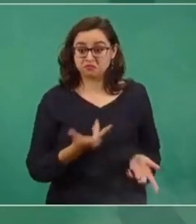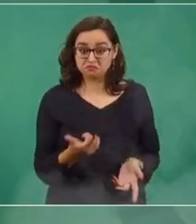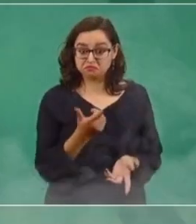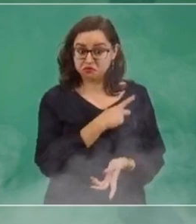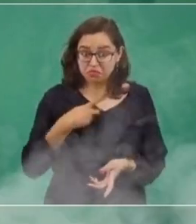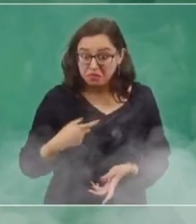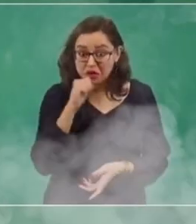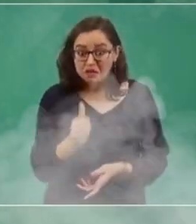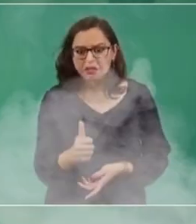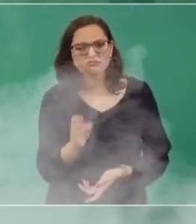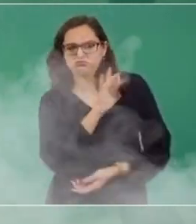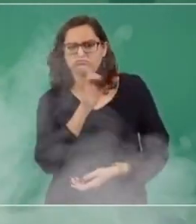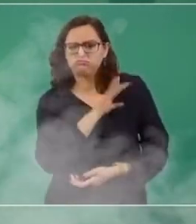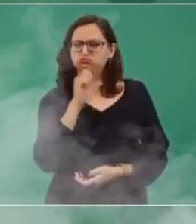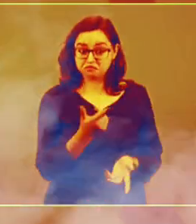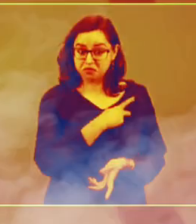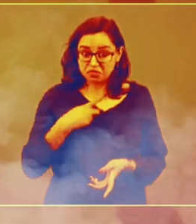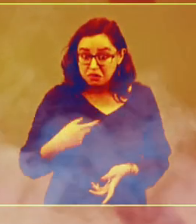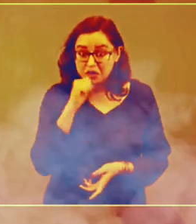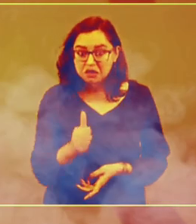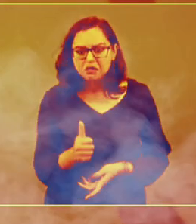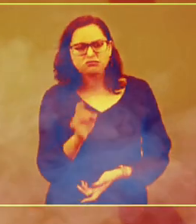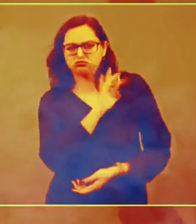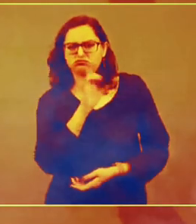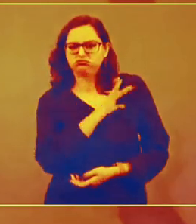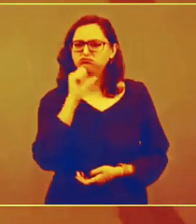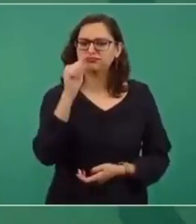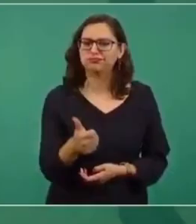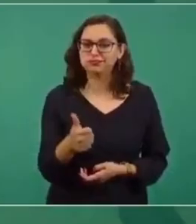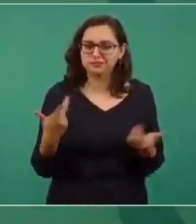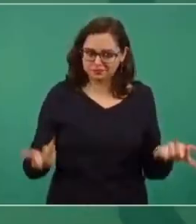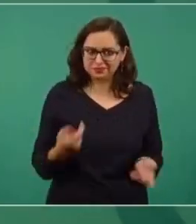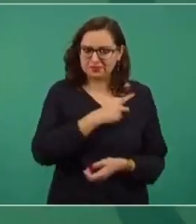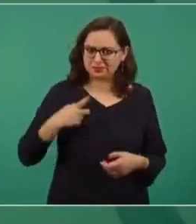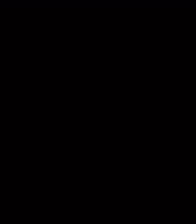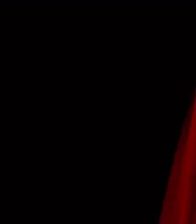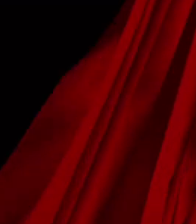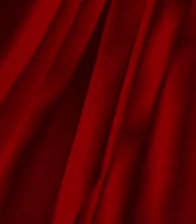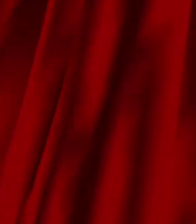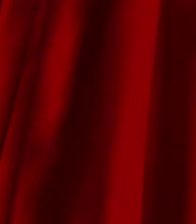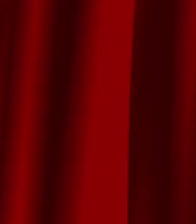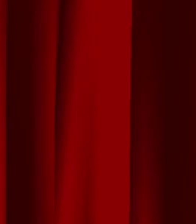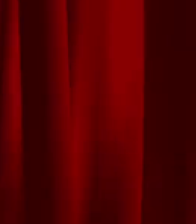La vida pública tiene que ser cada vez más pública. La vida pública tiene que ser cada vez más pública. Y otros datos.